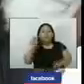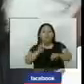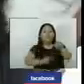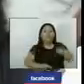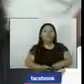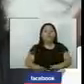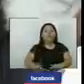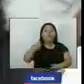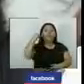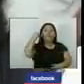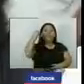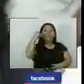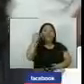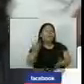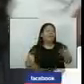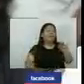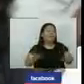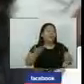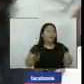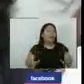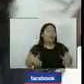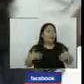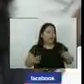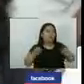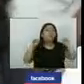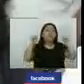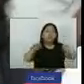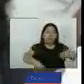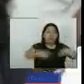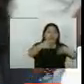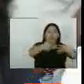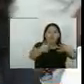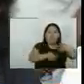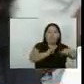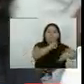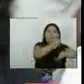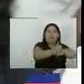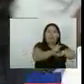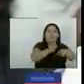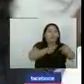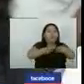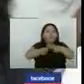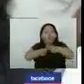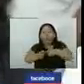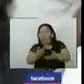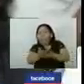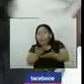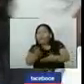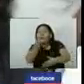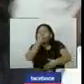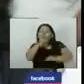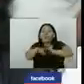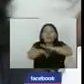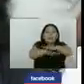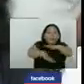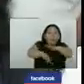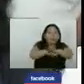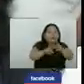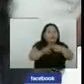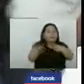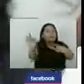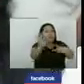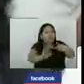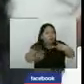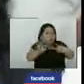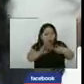Lo más importante también es que se creen políticas para controlar los precios de la canasta básica, la calidad,